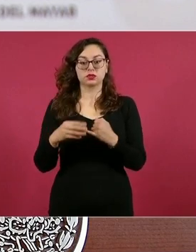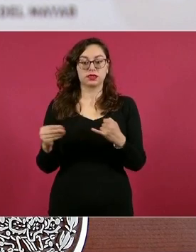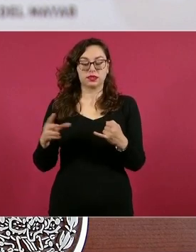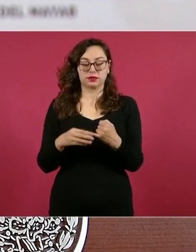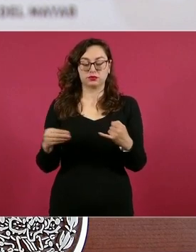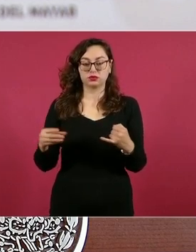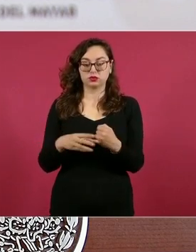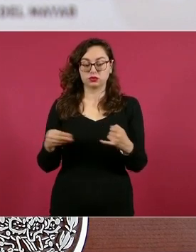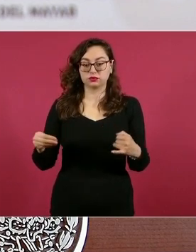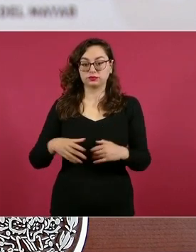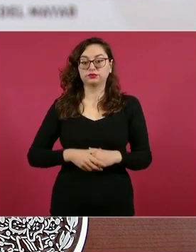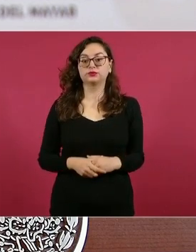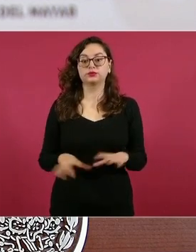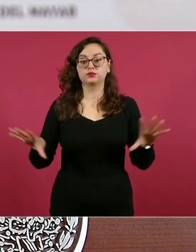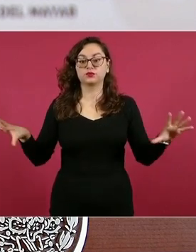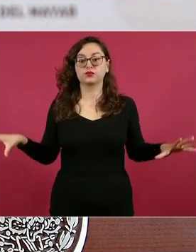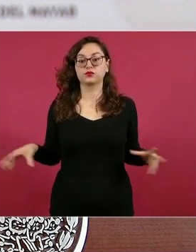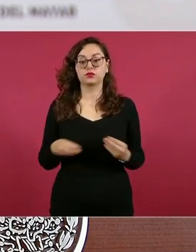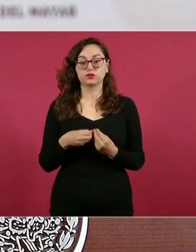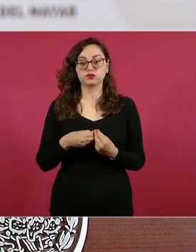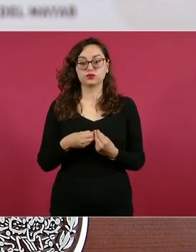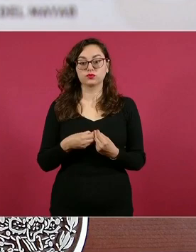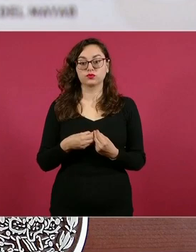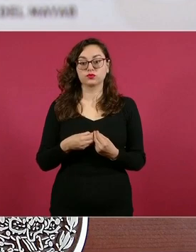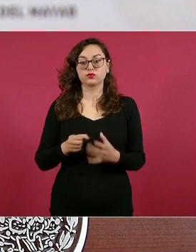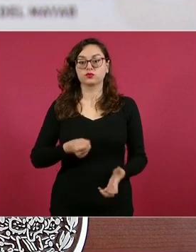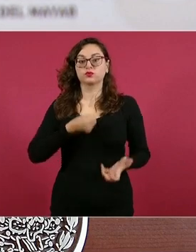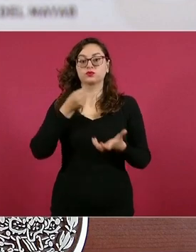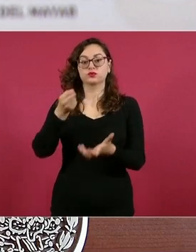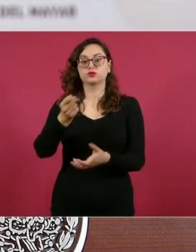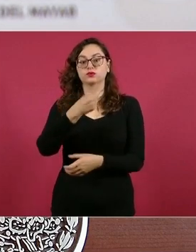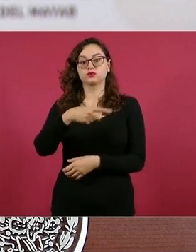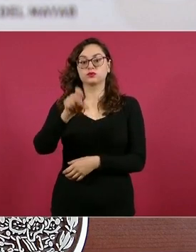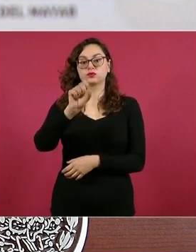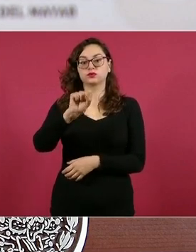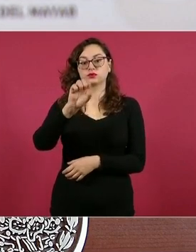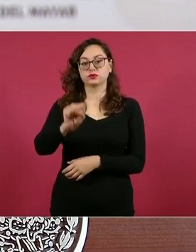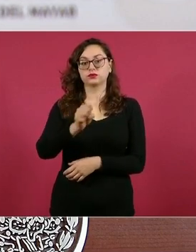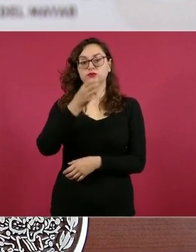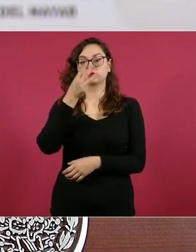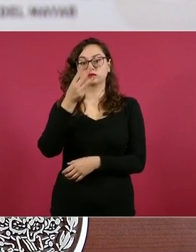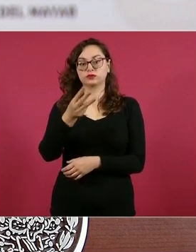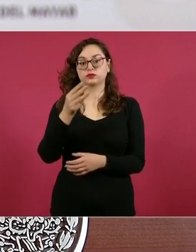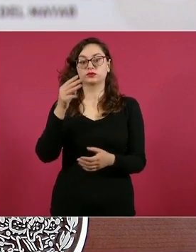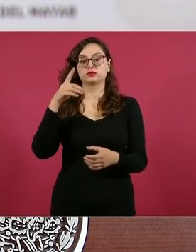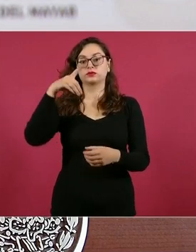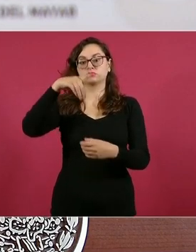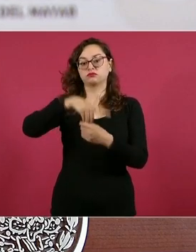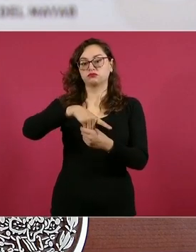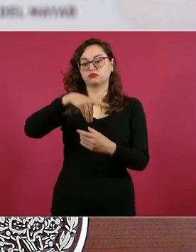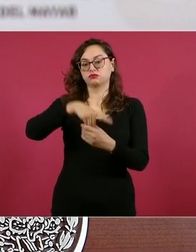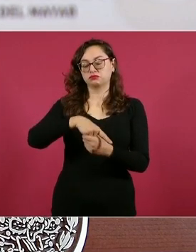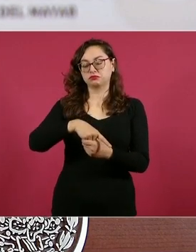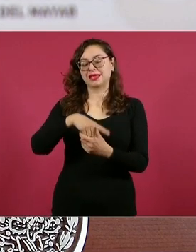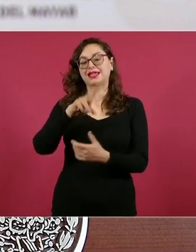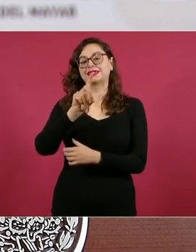p95 para dar un total de 163 donativos por